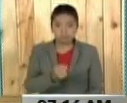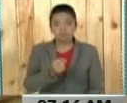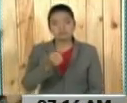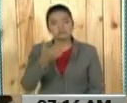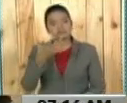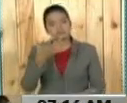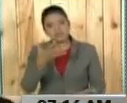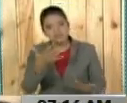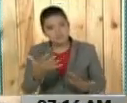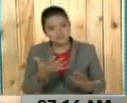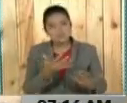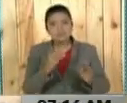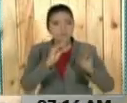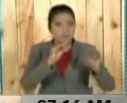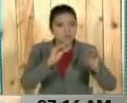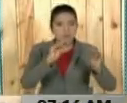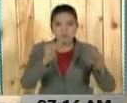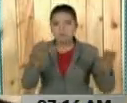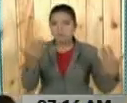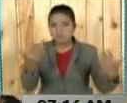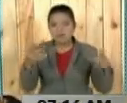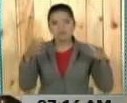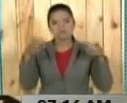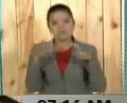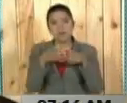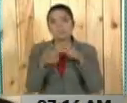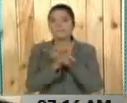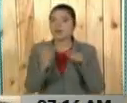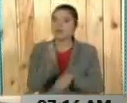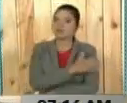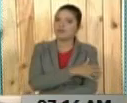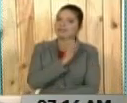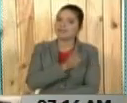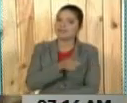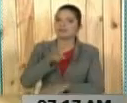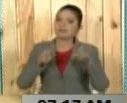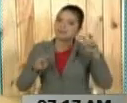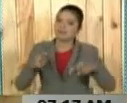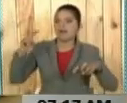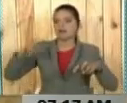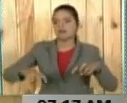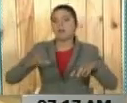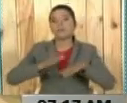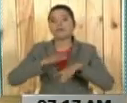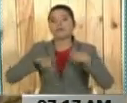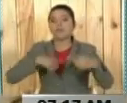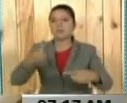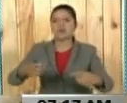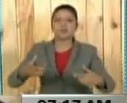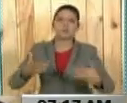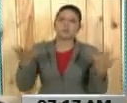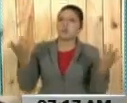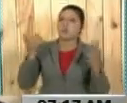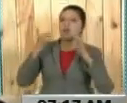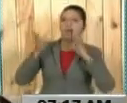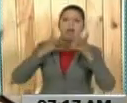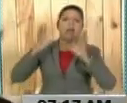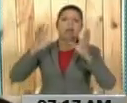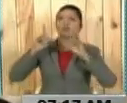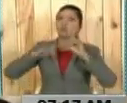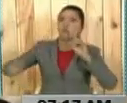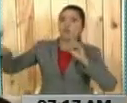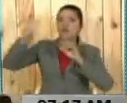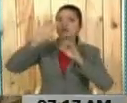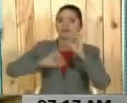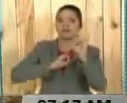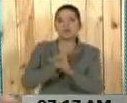las fuerzas políticas a dialogar. Y la oposición tiene que sentarse en la mesa de diálogo, porque después que tú armas esa alaraca internacional, ¿cómo dices